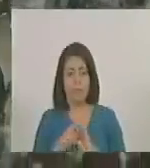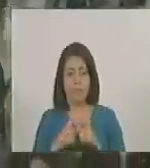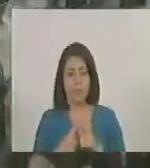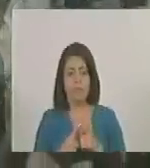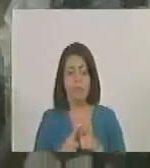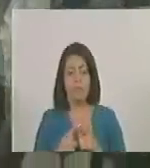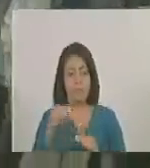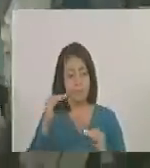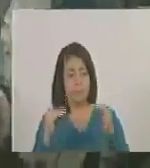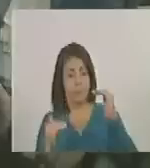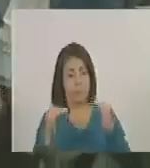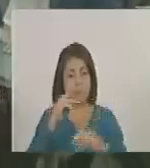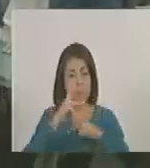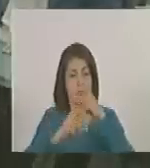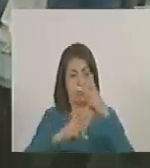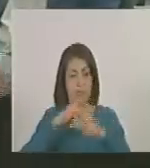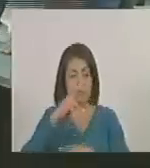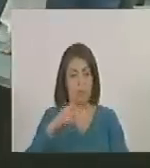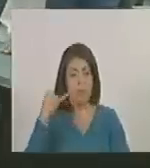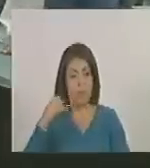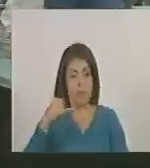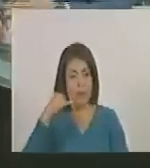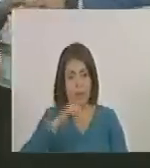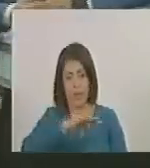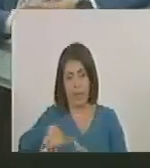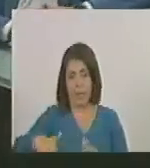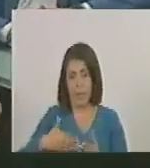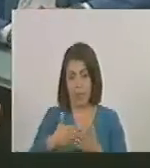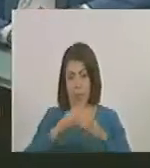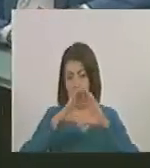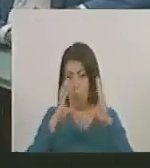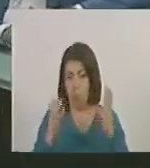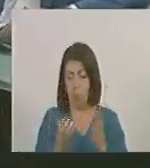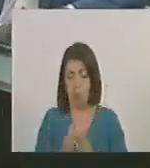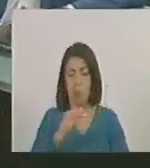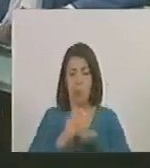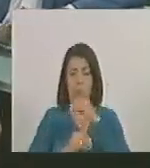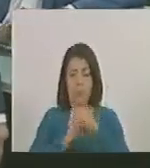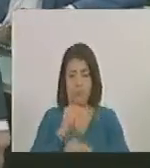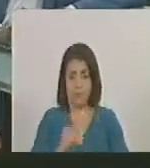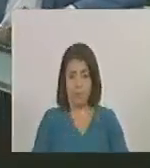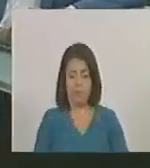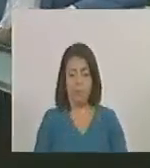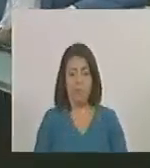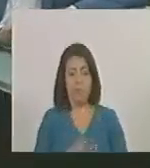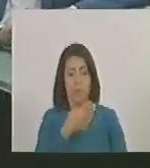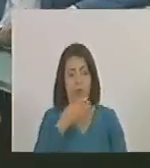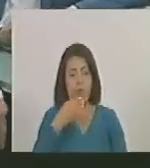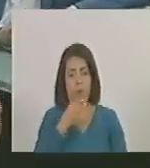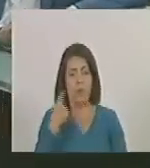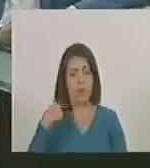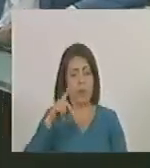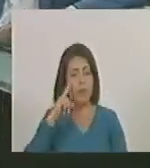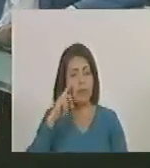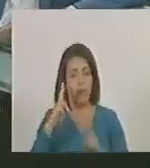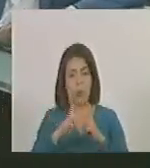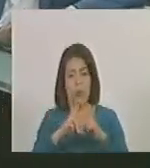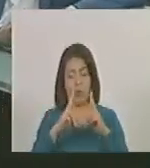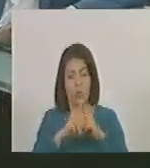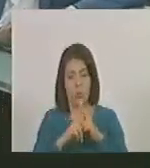el balance político de la izquierda global hay que hacerlo. La juventud tiene que